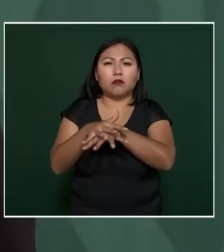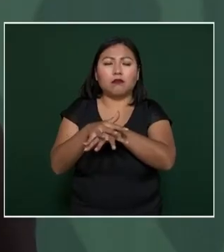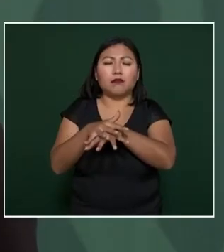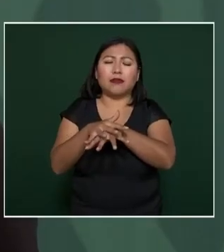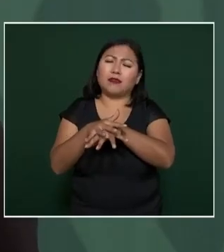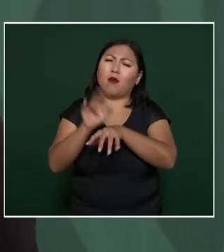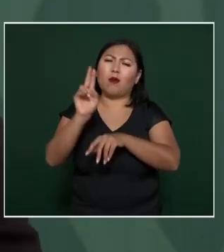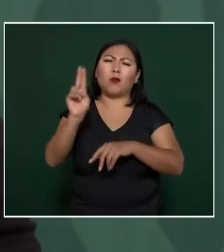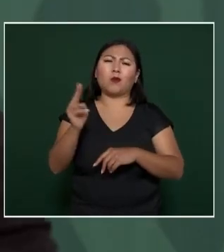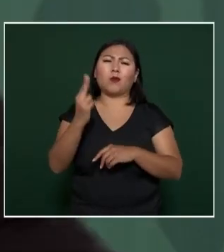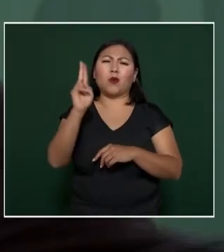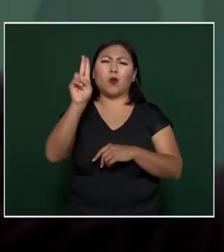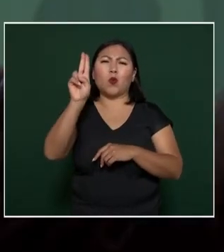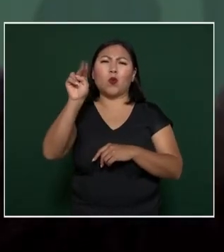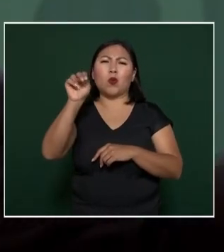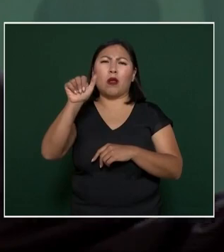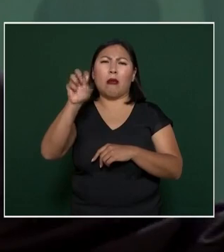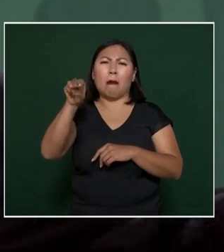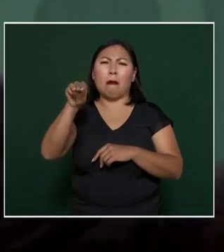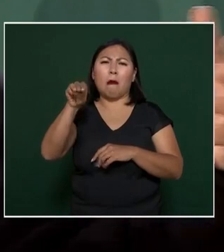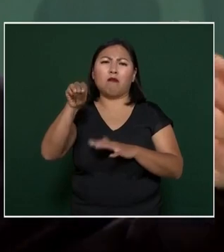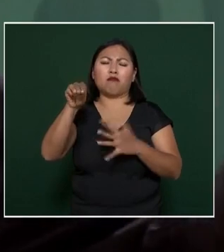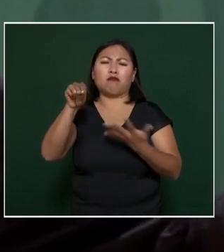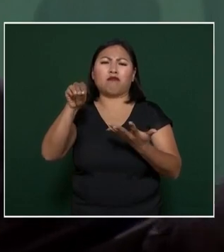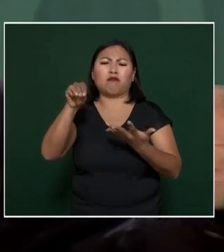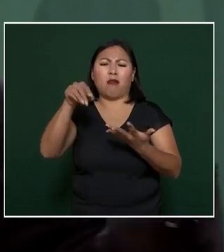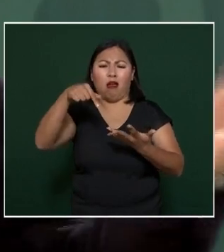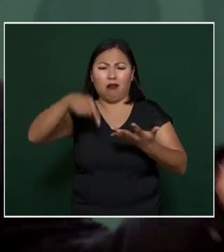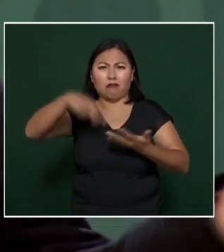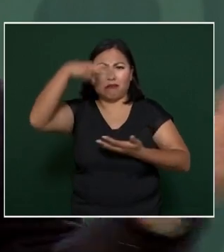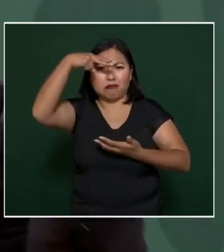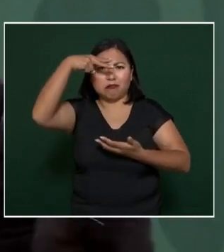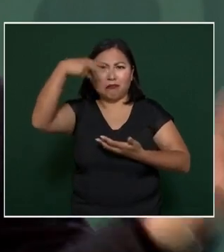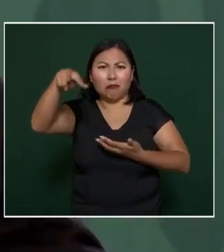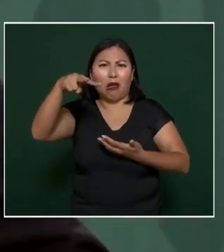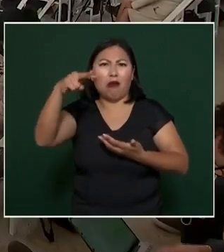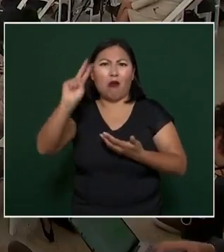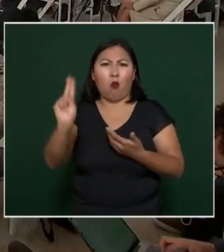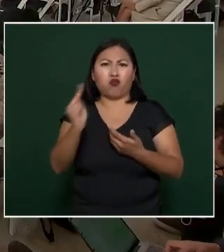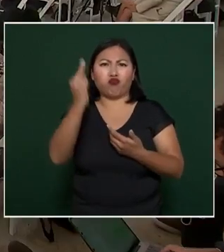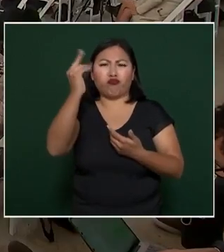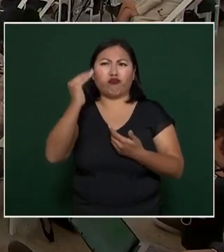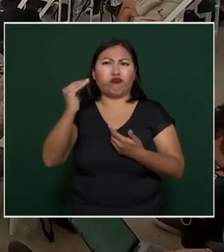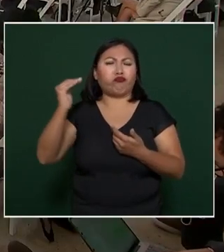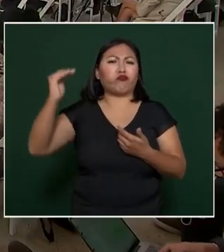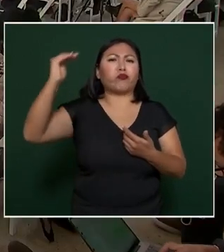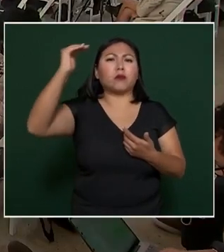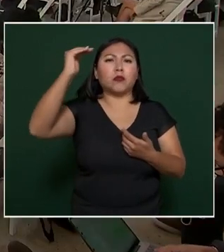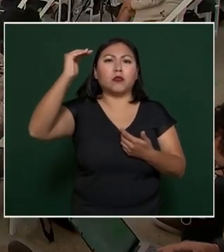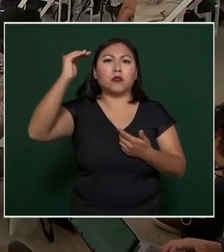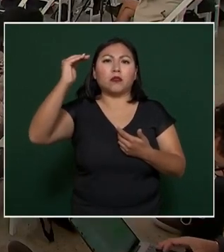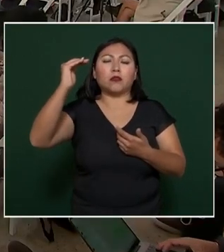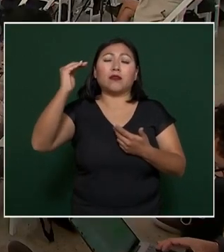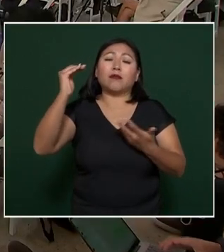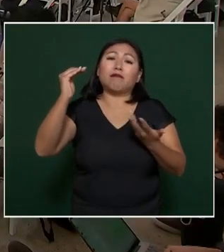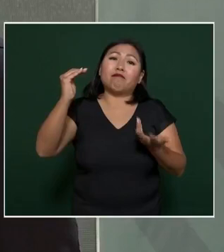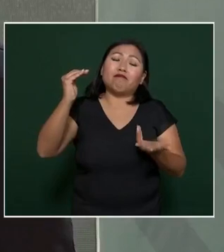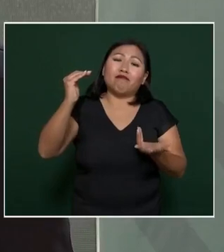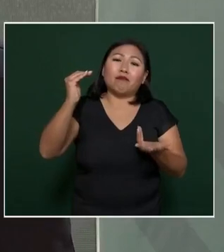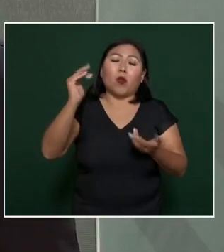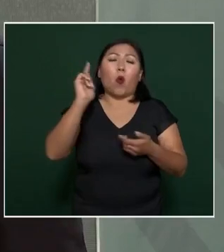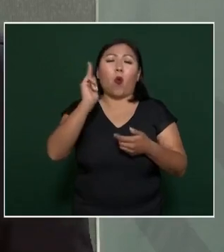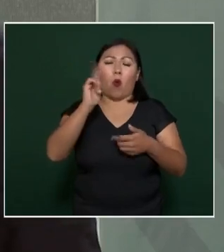importantísima pero es el mismo grupo no no hay cambio creo que era Secretario del